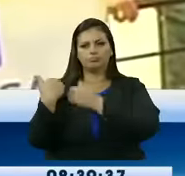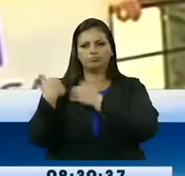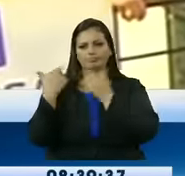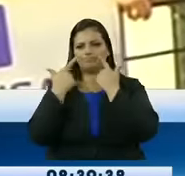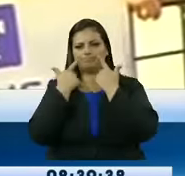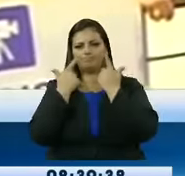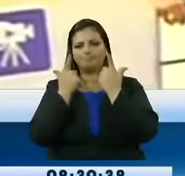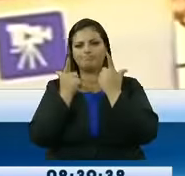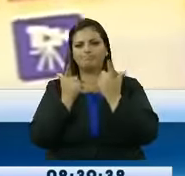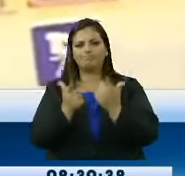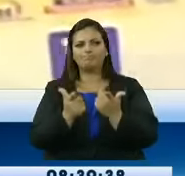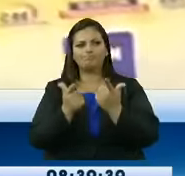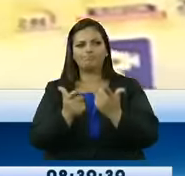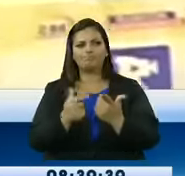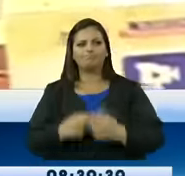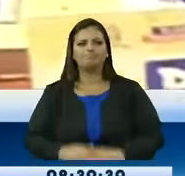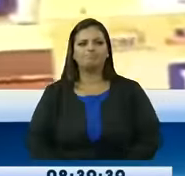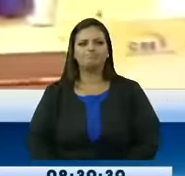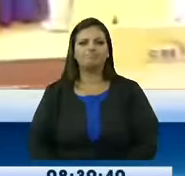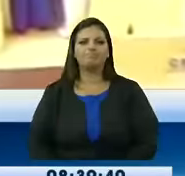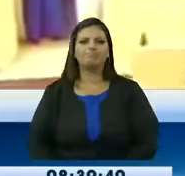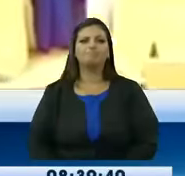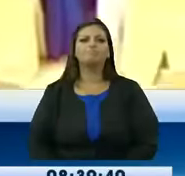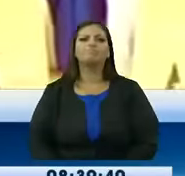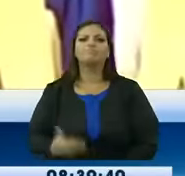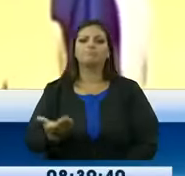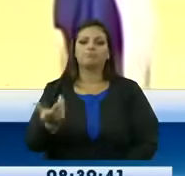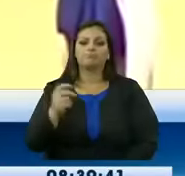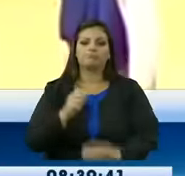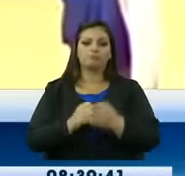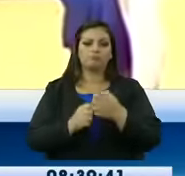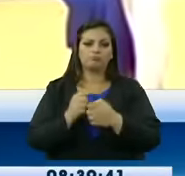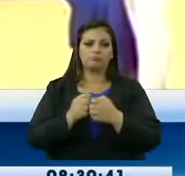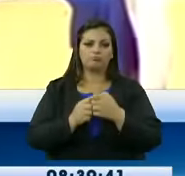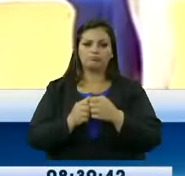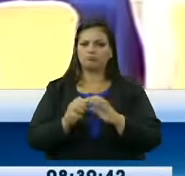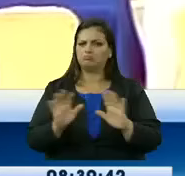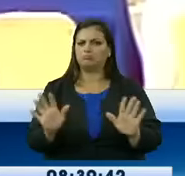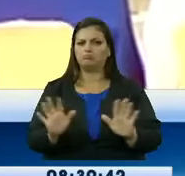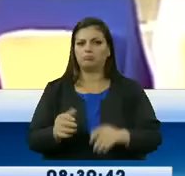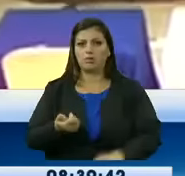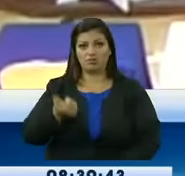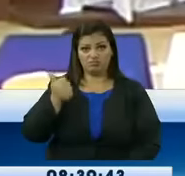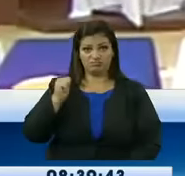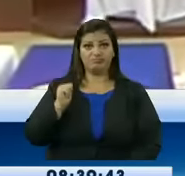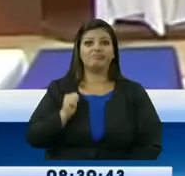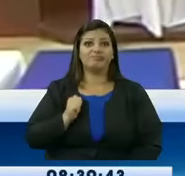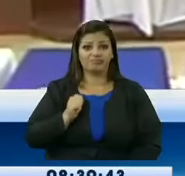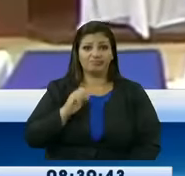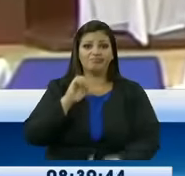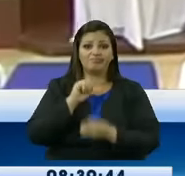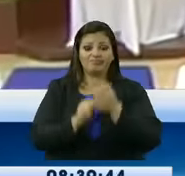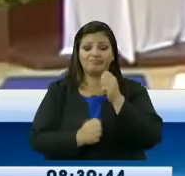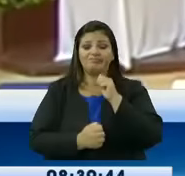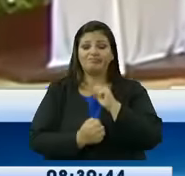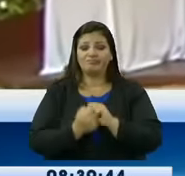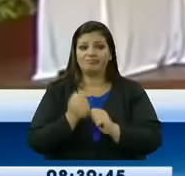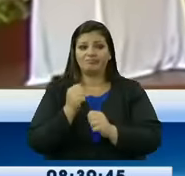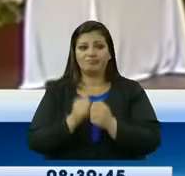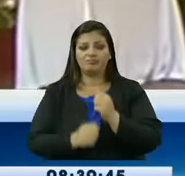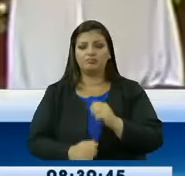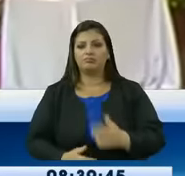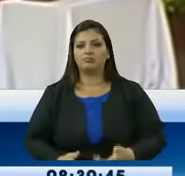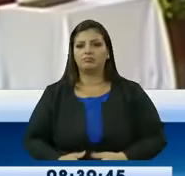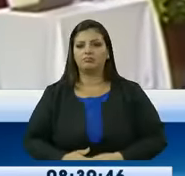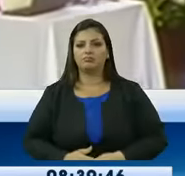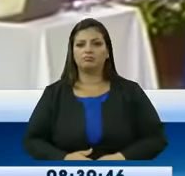complejo electoral, para que lógicamente no se den desmanes como los que se dieron de ayer. Ayer, por ejemplo, también hubo lo que es inconvenientes